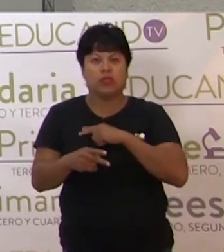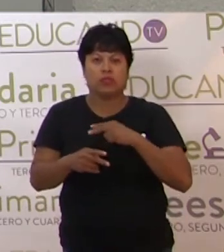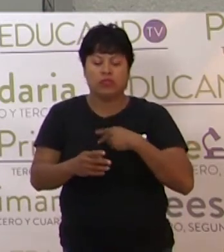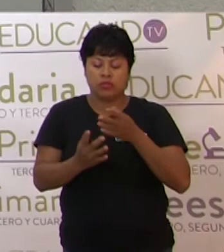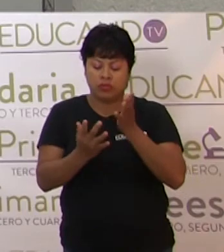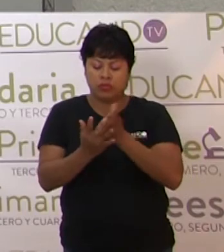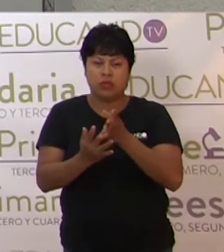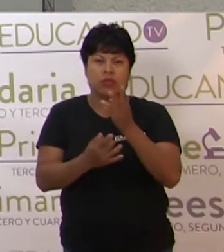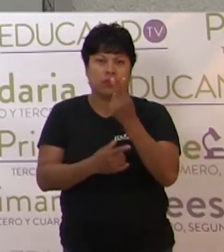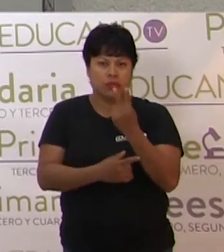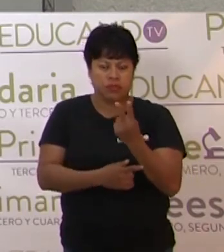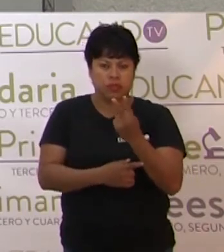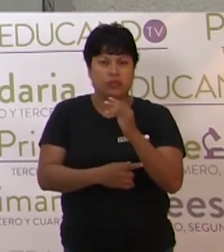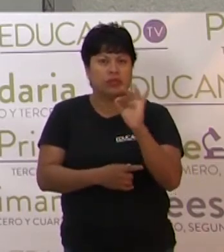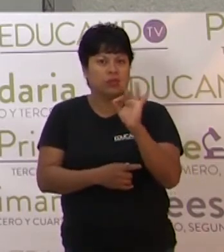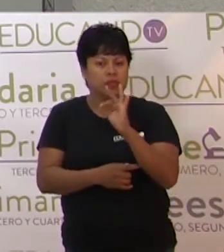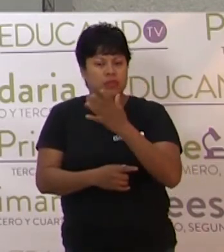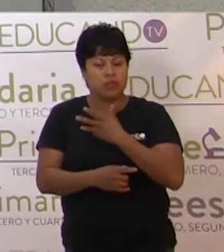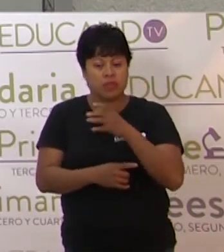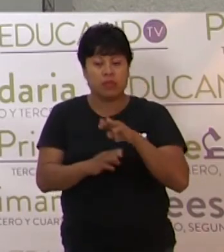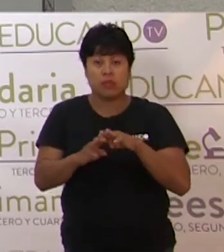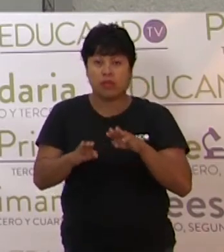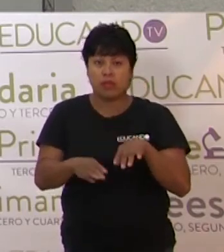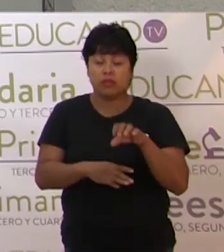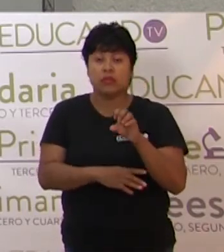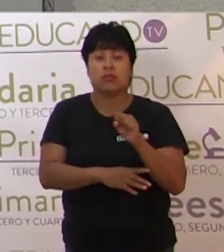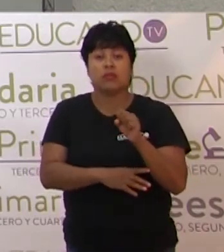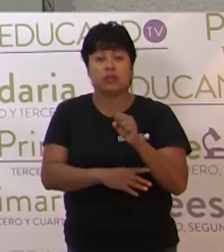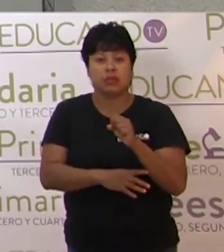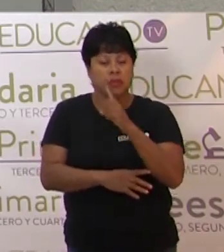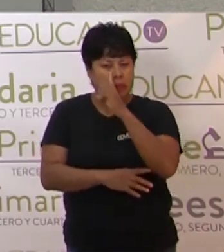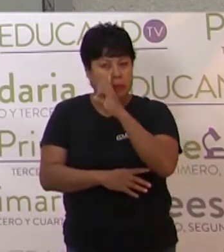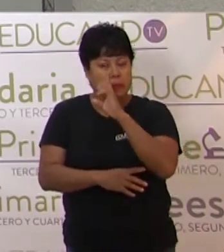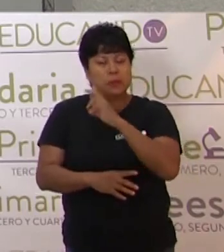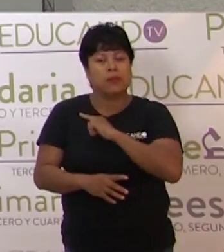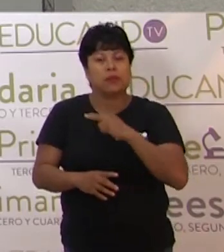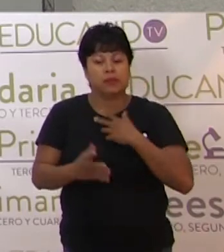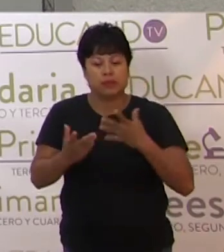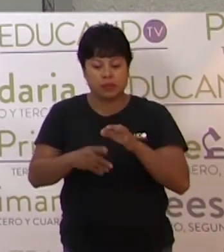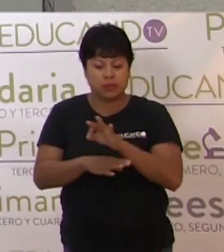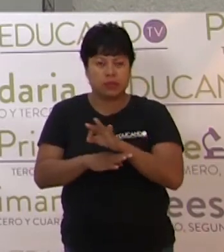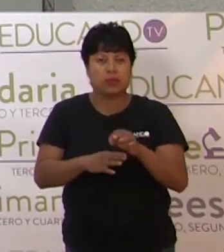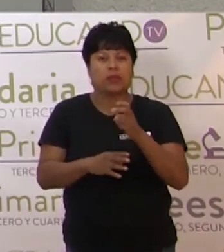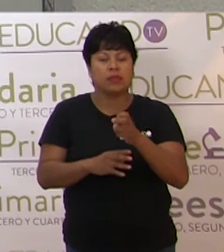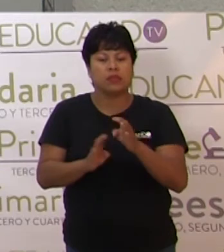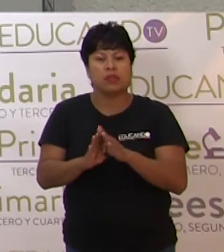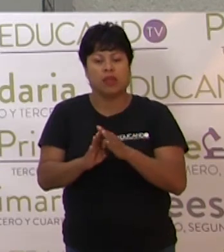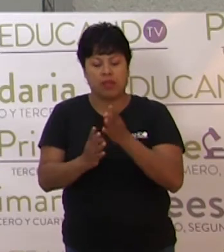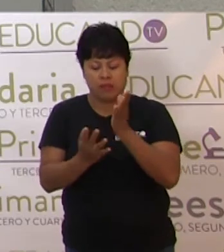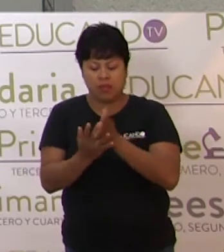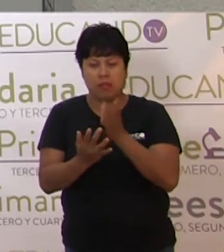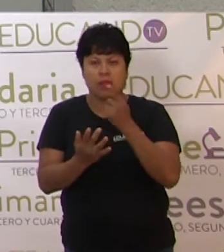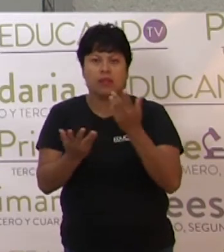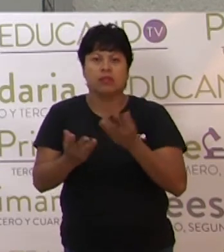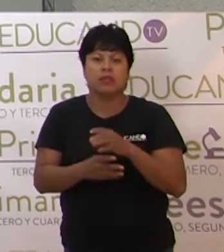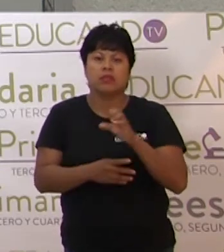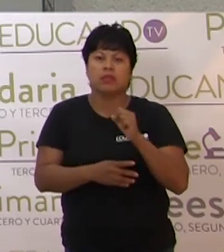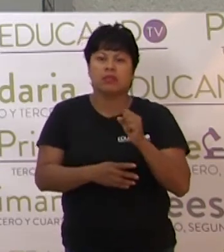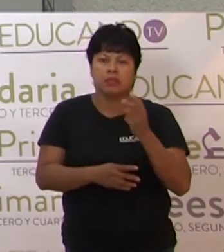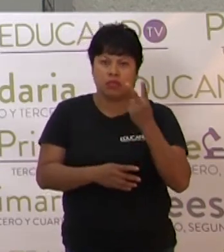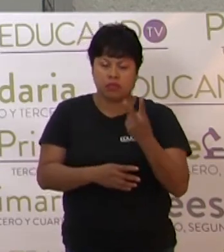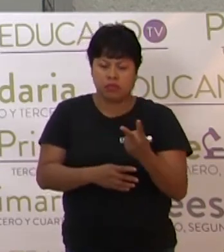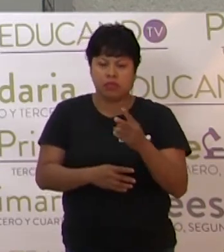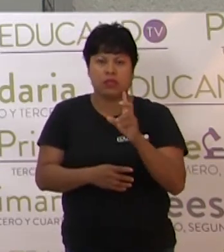es decir si un ángulo mide 60 vamos a trazar una línea justo por la mitad para hacer de 60 dos